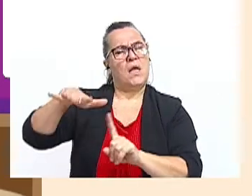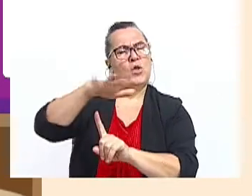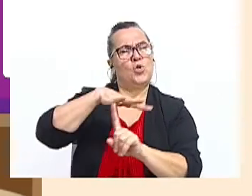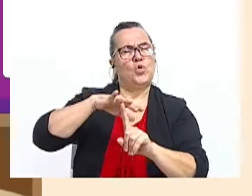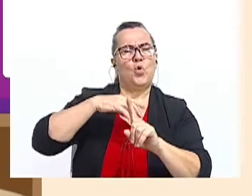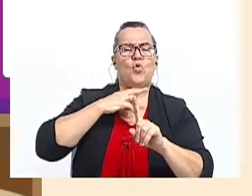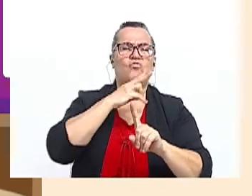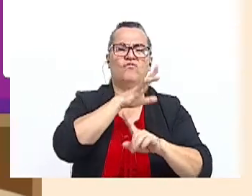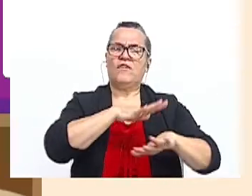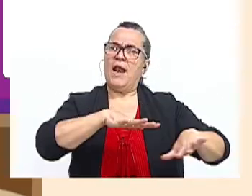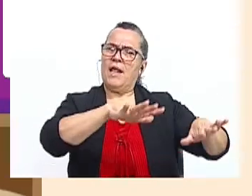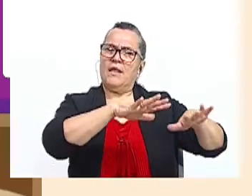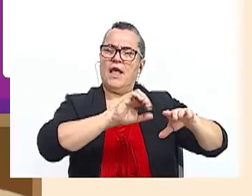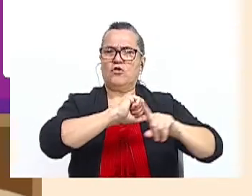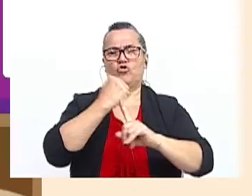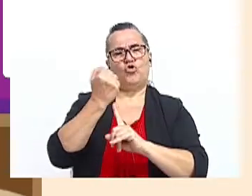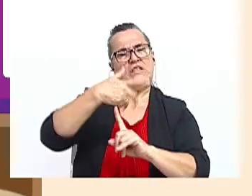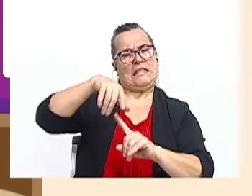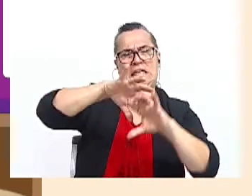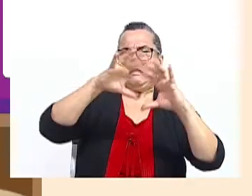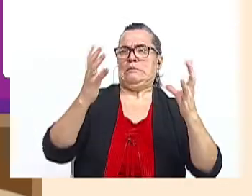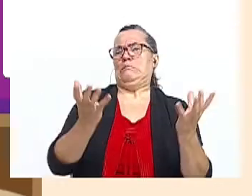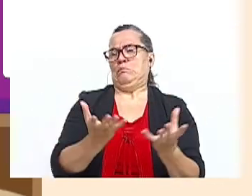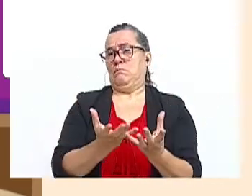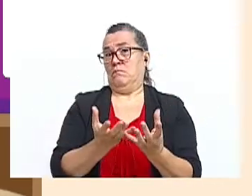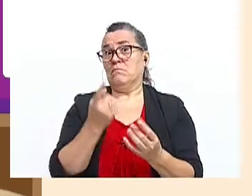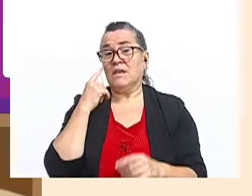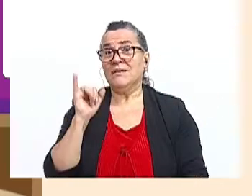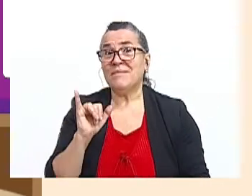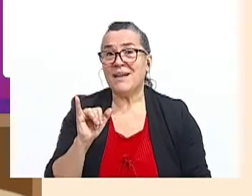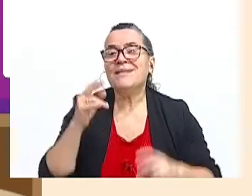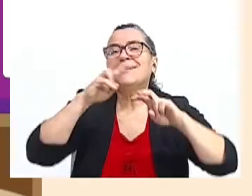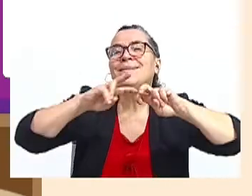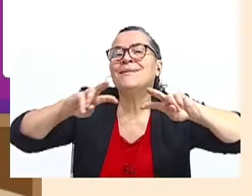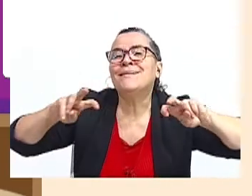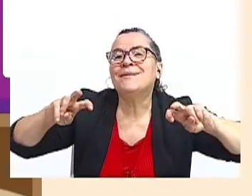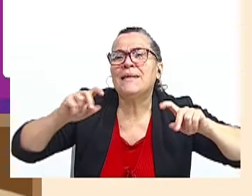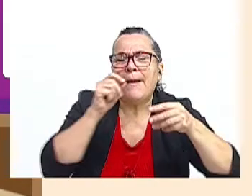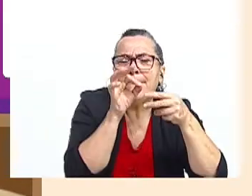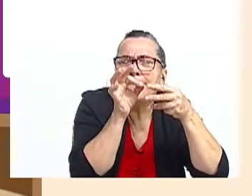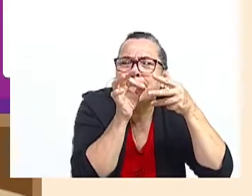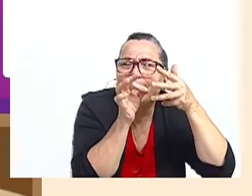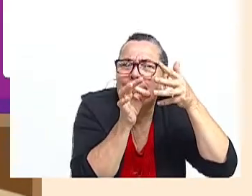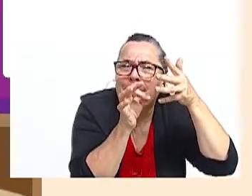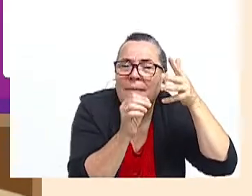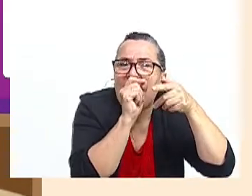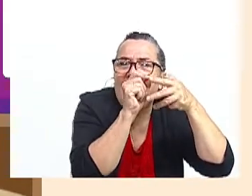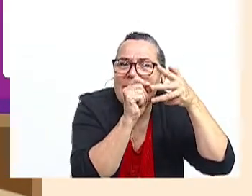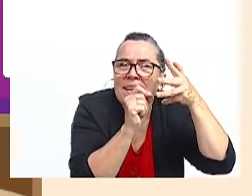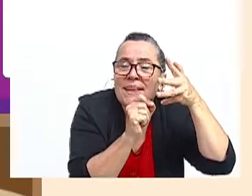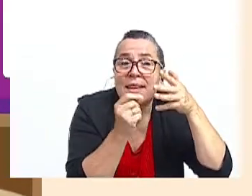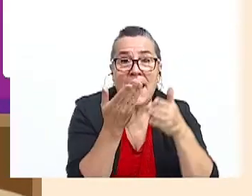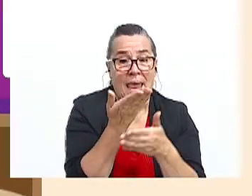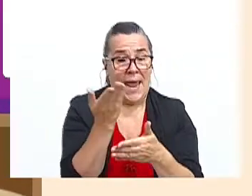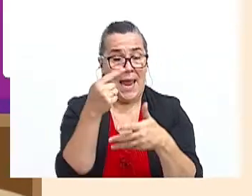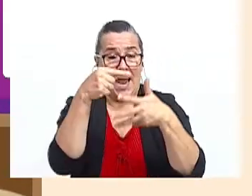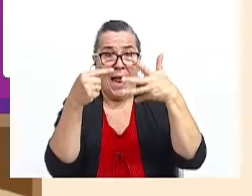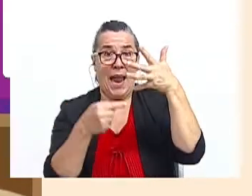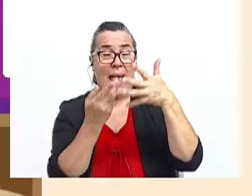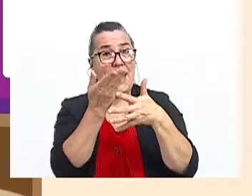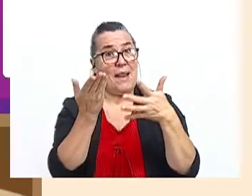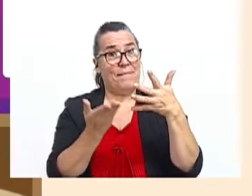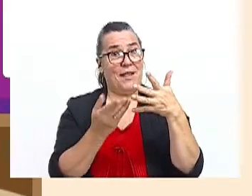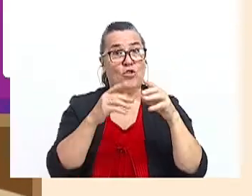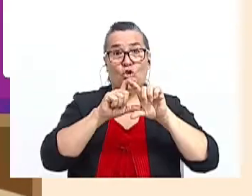nuestra realidad como sociedad. ¿Qué les parece? Y revisamos en detalle cada uno de los elementos de la tira cómica. Bueno,